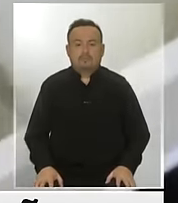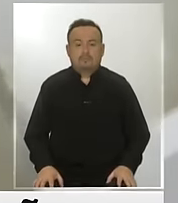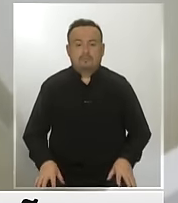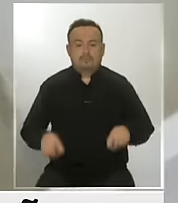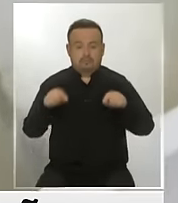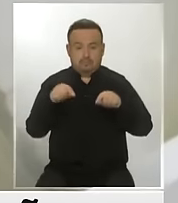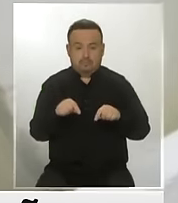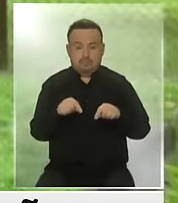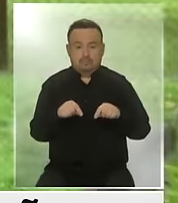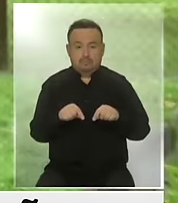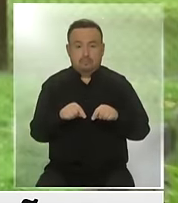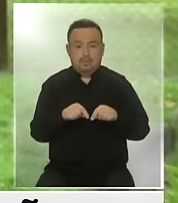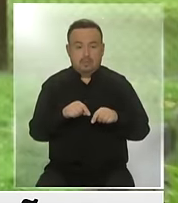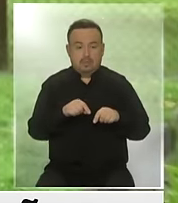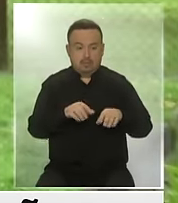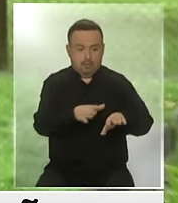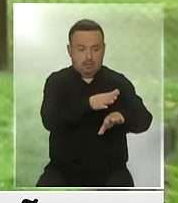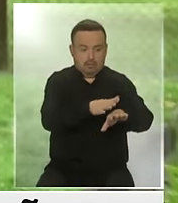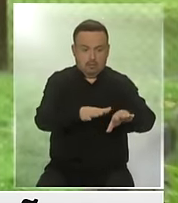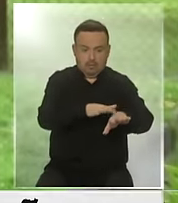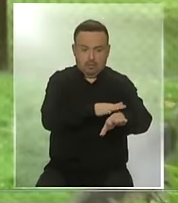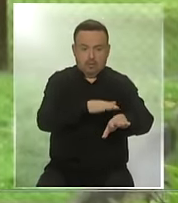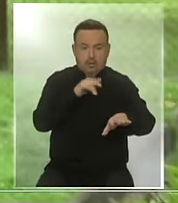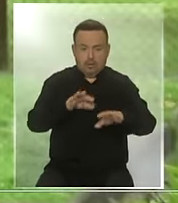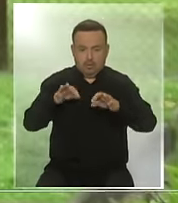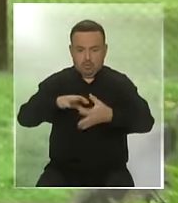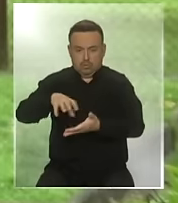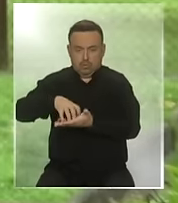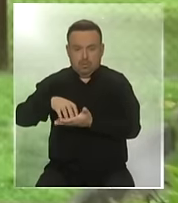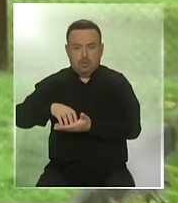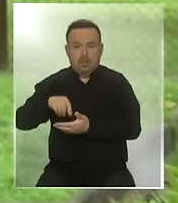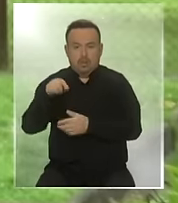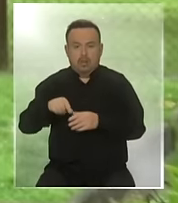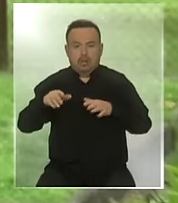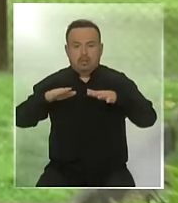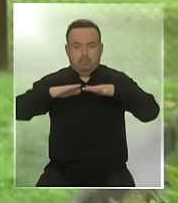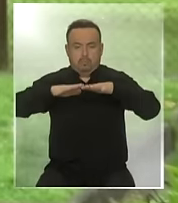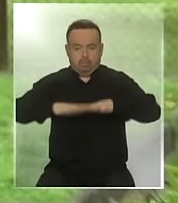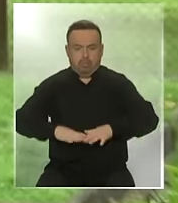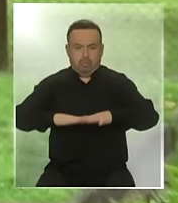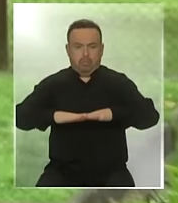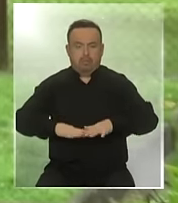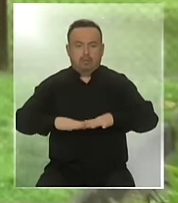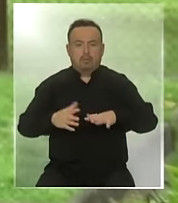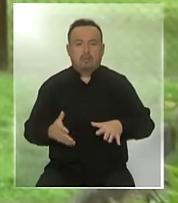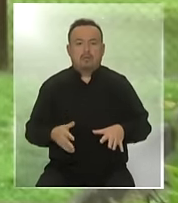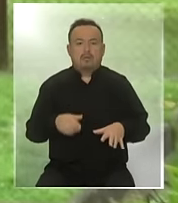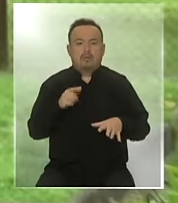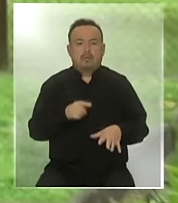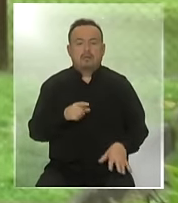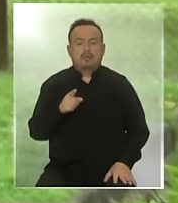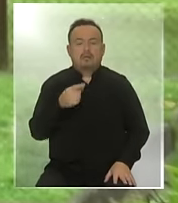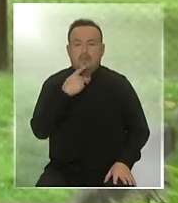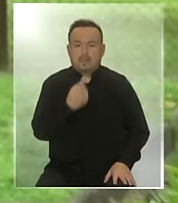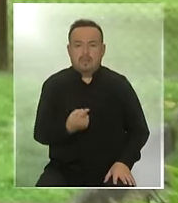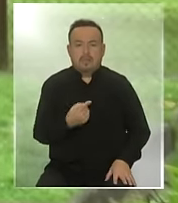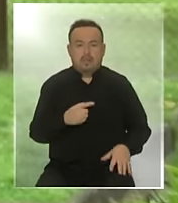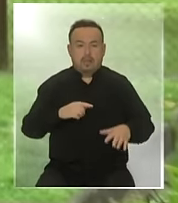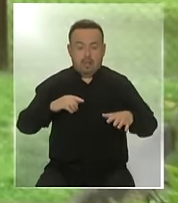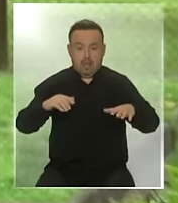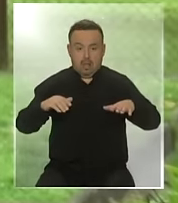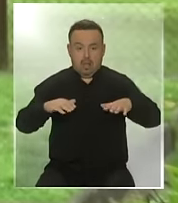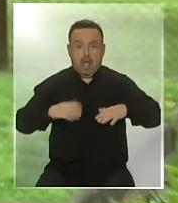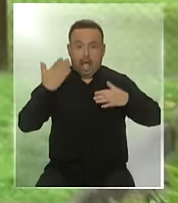Acá en la costa y específicamente en la ciudad de Valdivia hubo un hundimiento, ya lo que se denomina una subsidencia tectónica